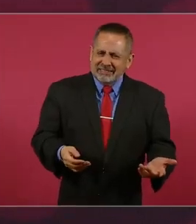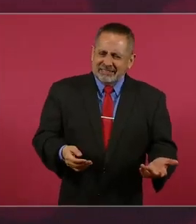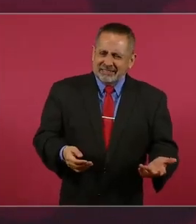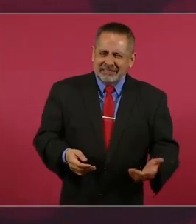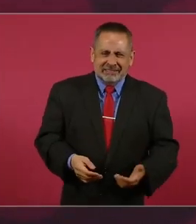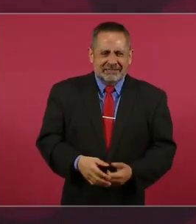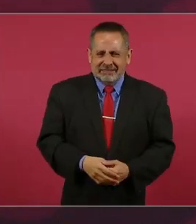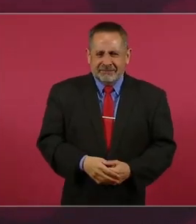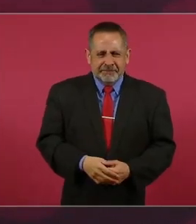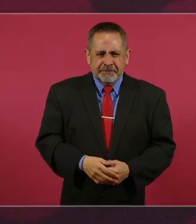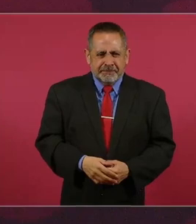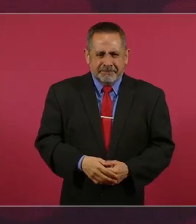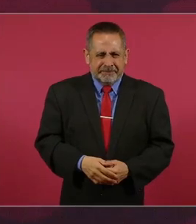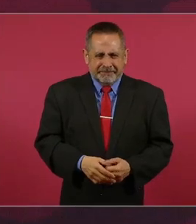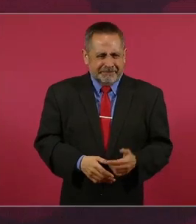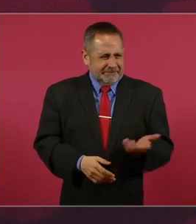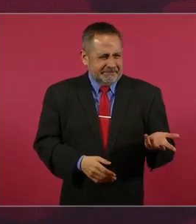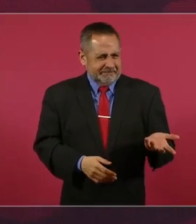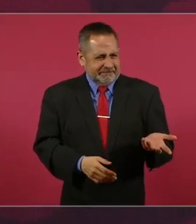que